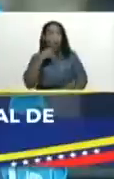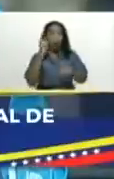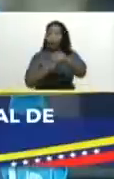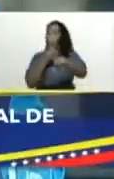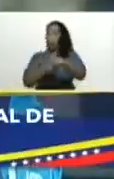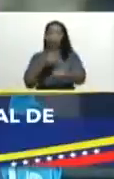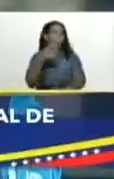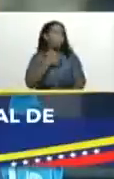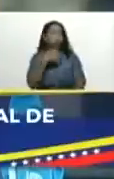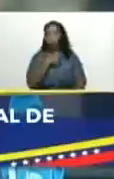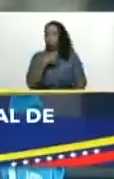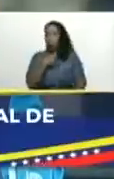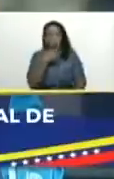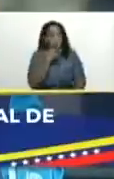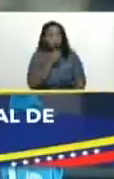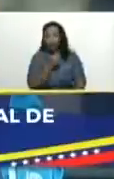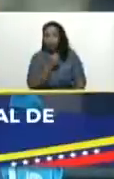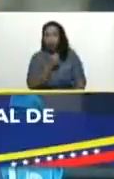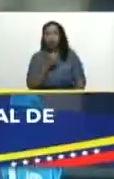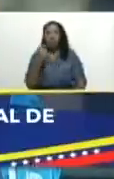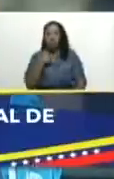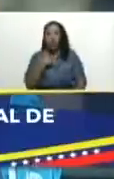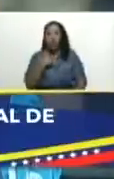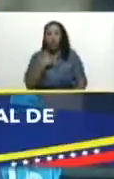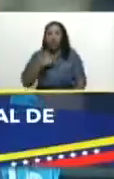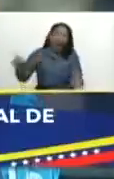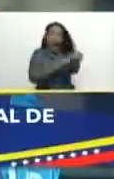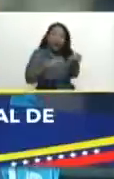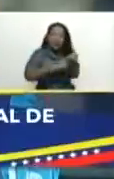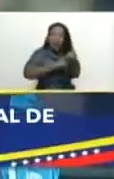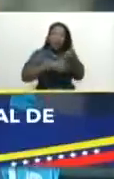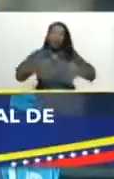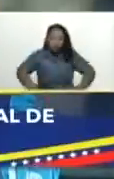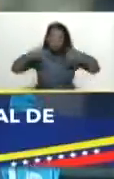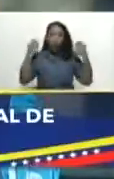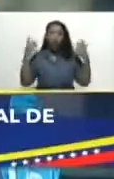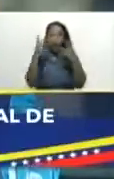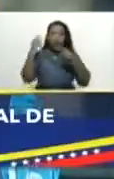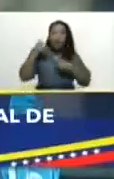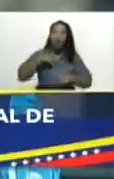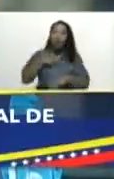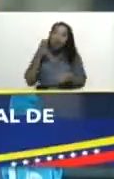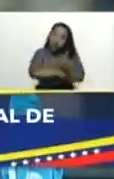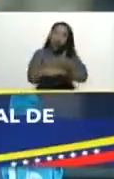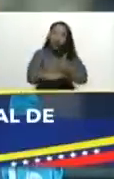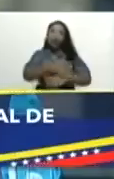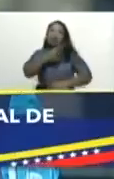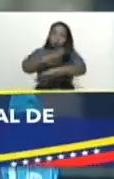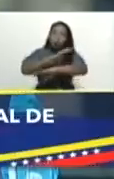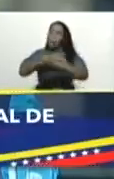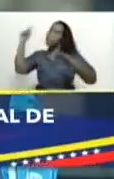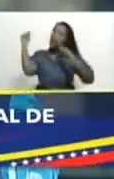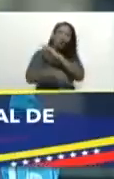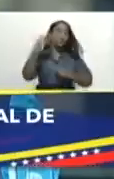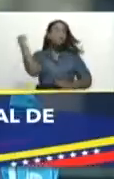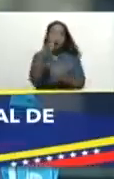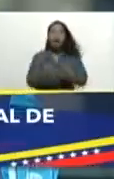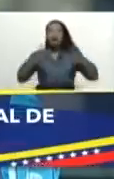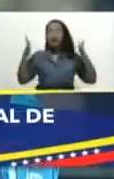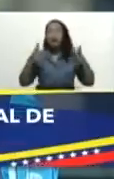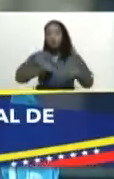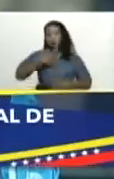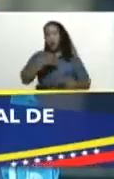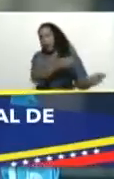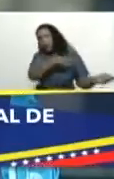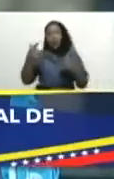eso. Yo lo que estoy es arrecho con todos estos bandidos. Y voy a actuar hasta la profundidad más grande que pueda